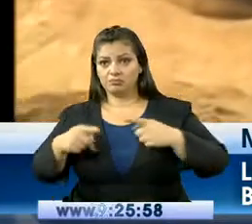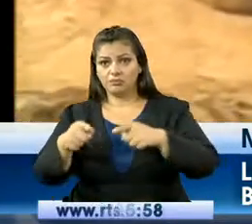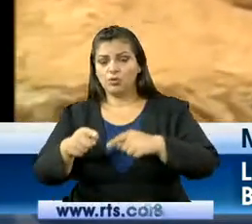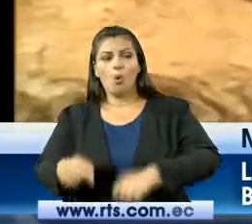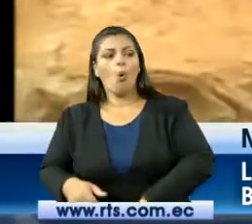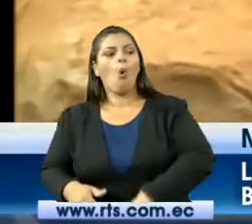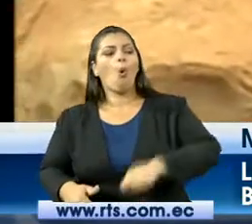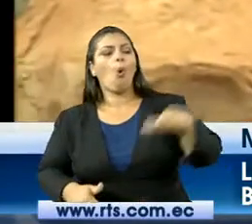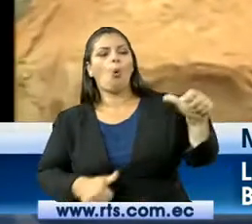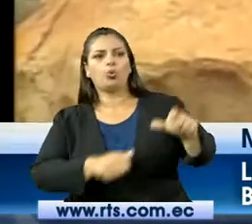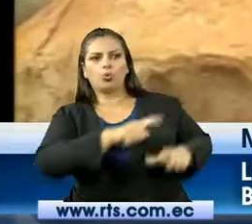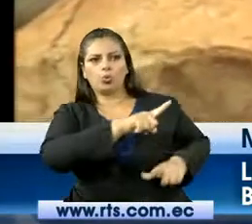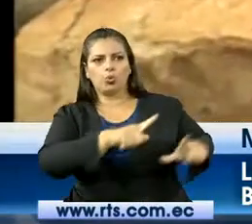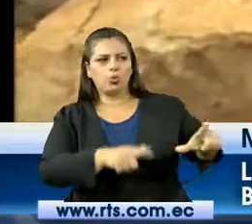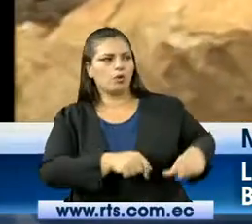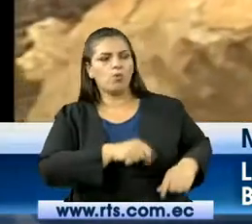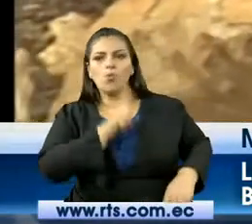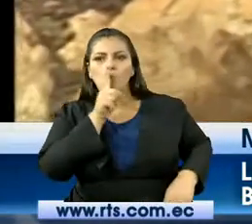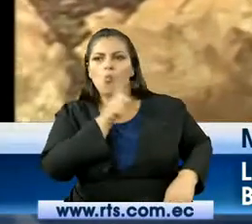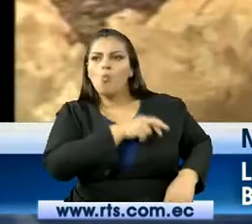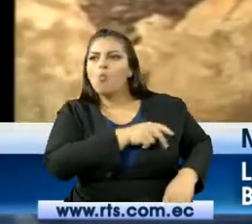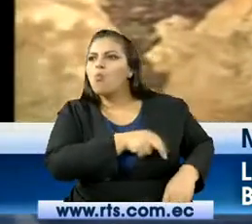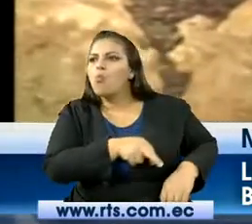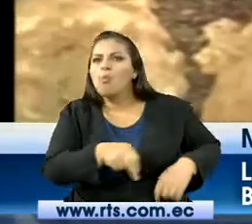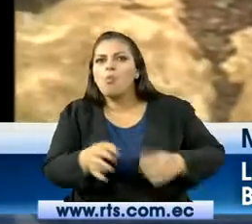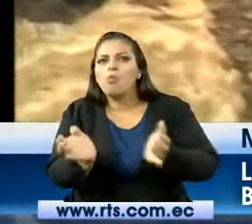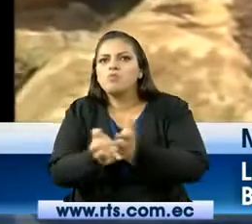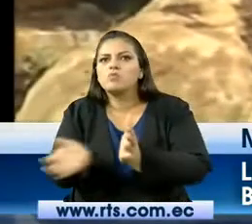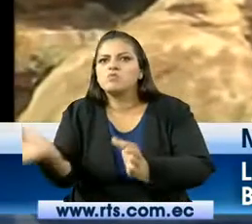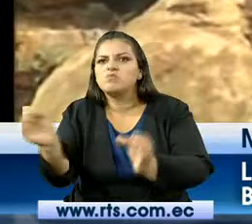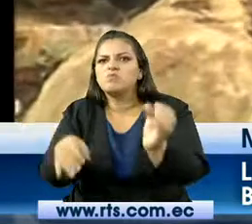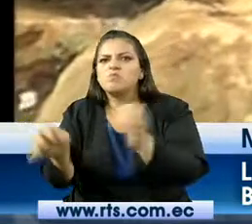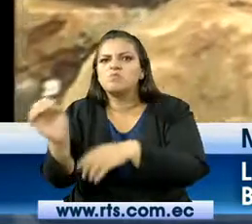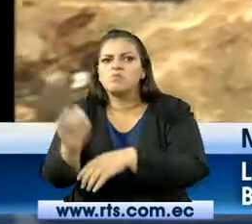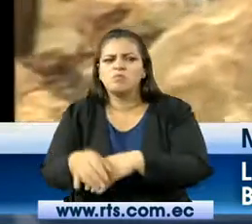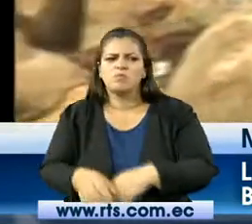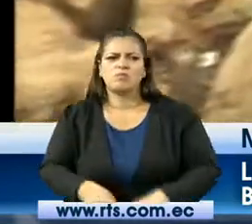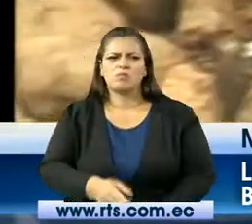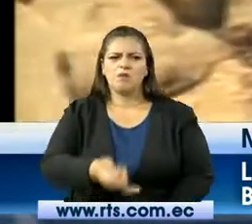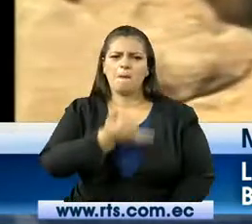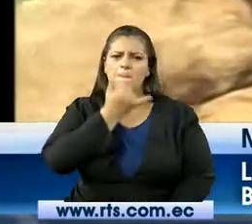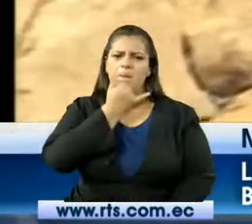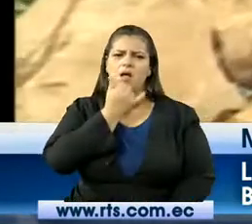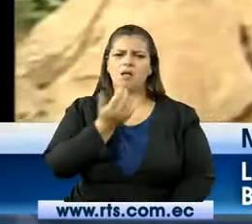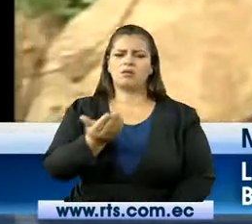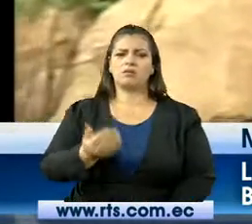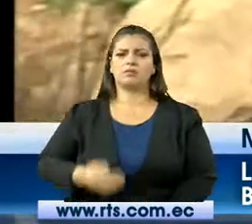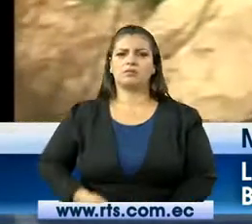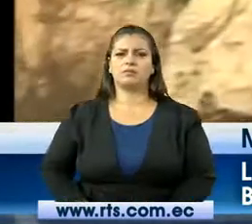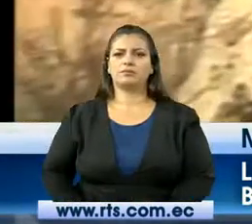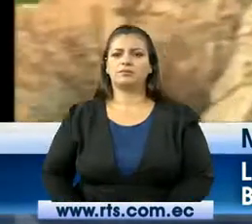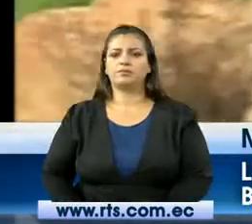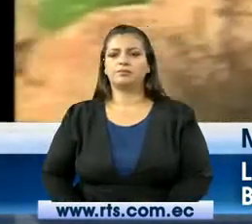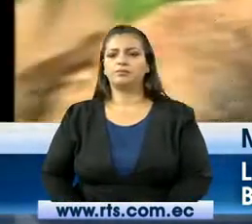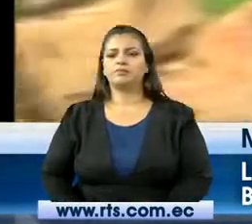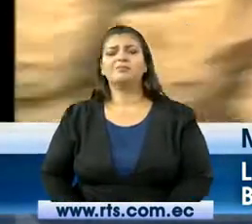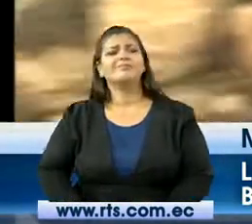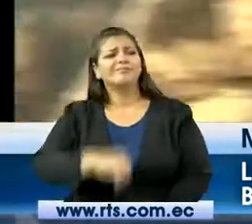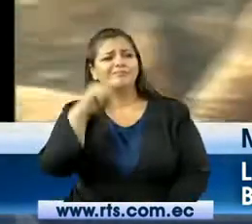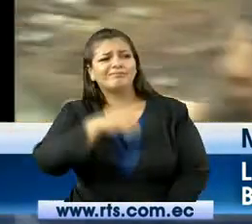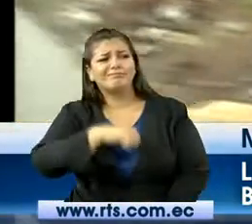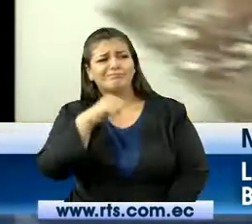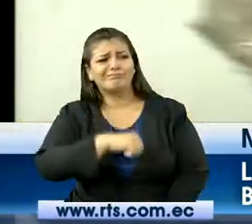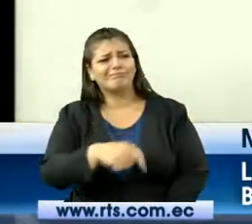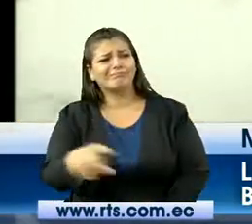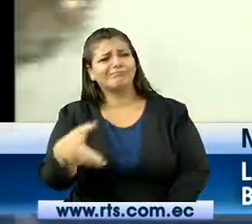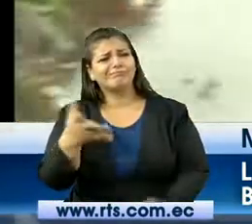a lanzar la basura acá. Mi estimada amiga, ¿esto les genera incomodidad según lo que usted nos manifestaba? Sí, esto nos genera incomodidad, y